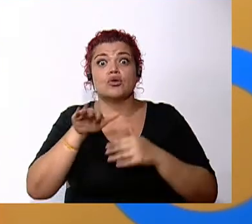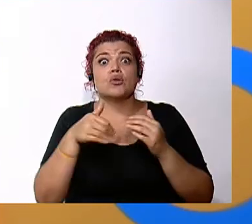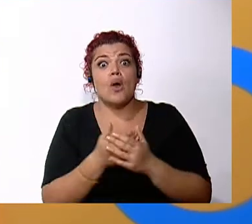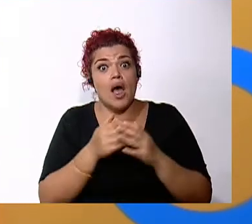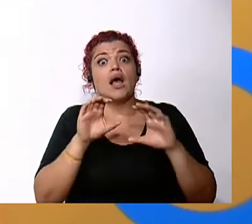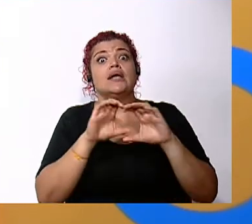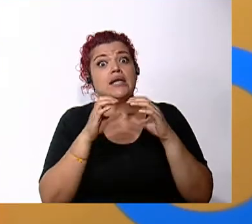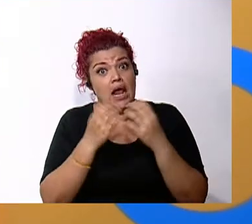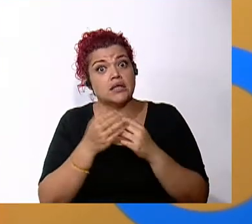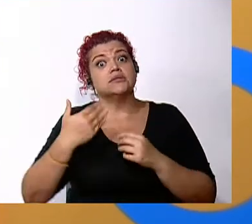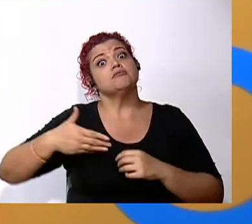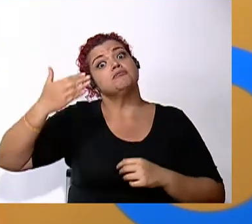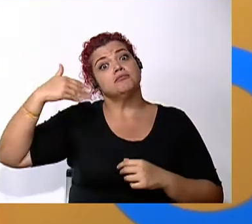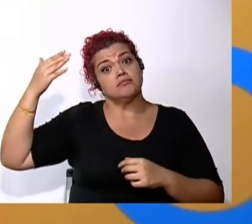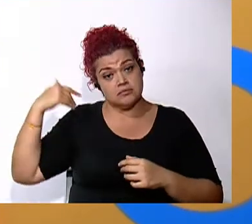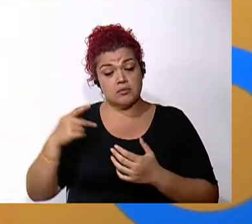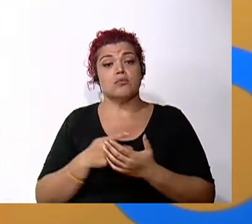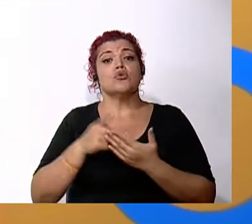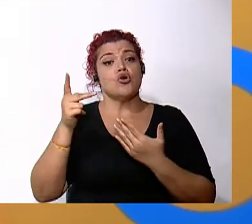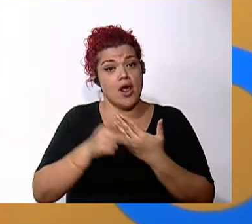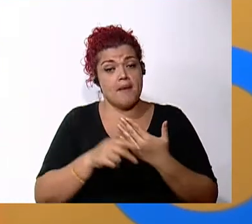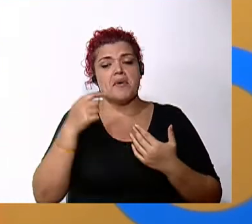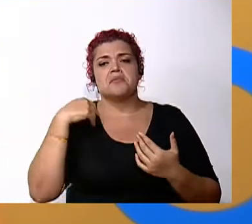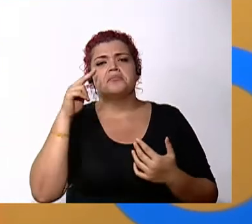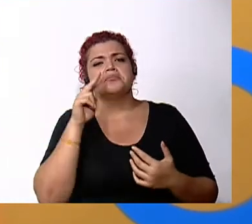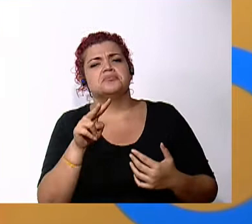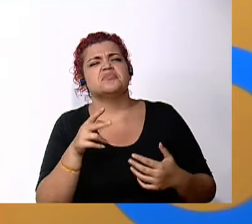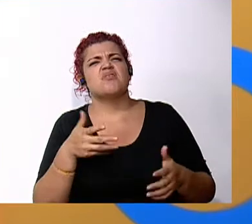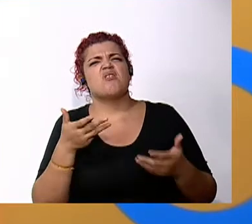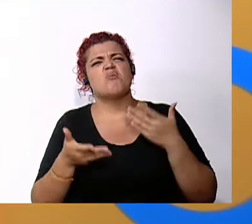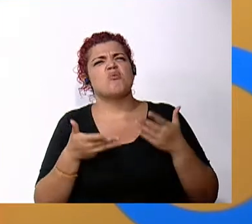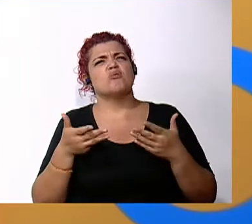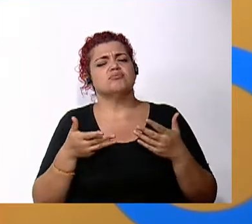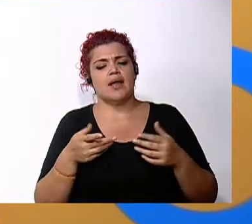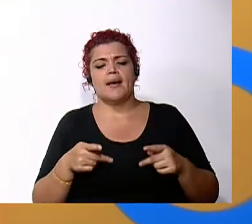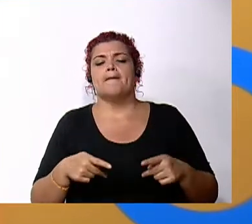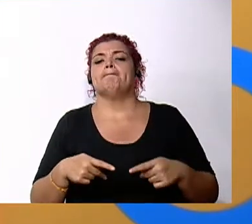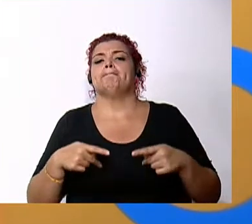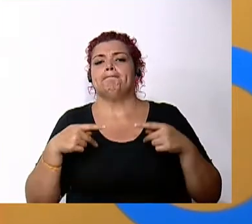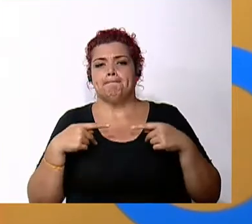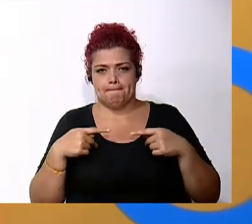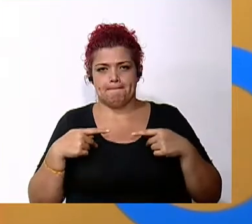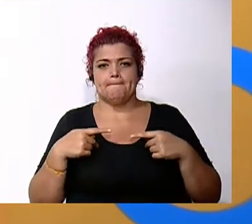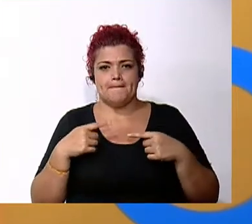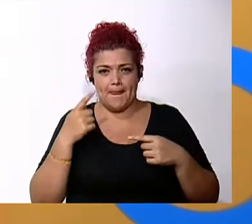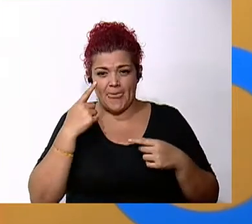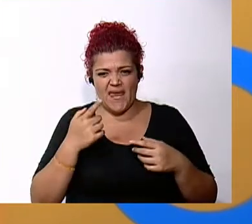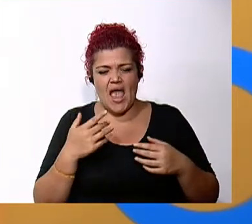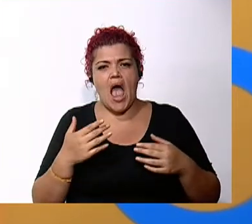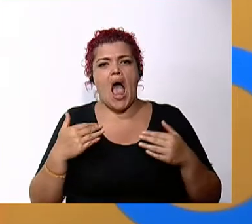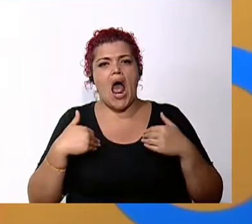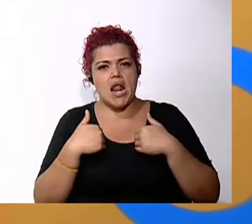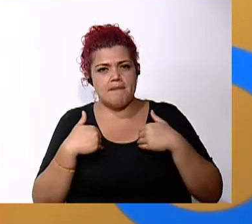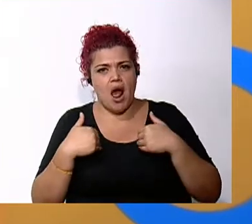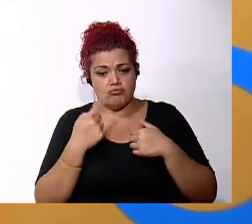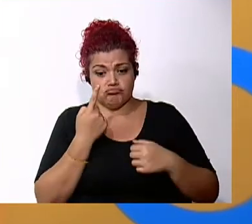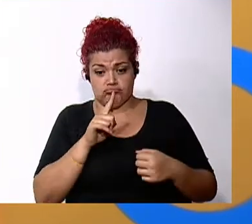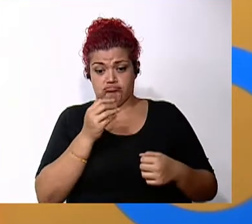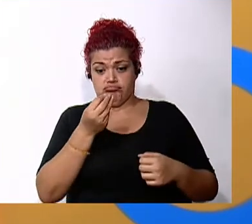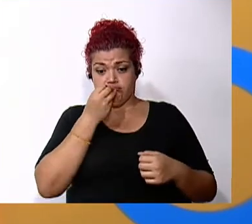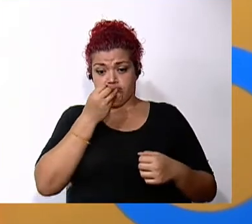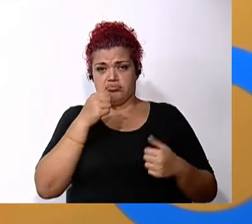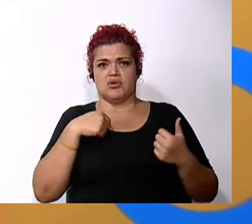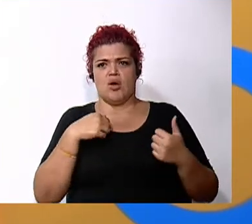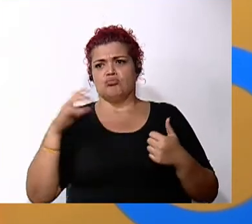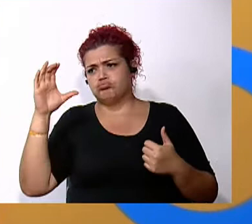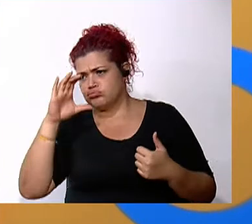en los programas anteriores, hemos trabajado sobre los seres vivos, los seres autótrofos y heterótrofos.